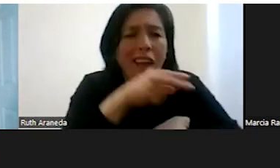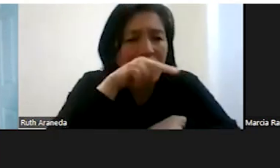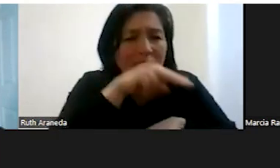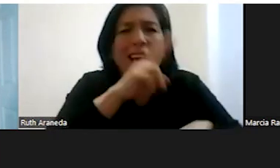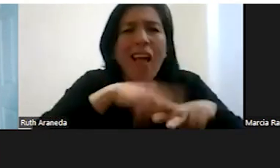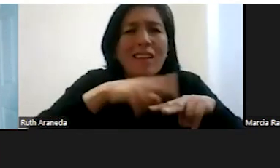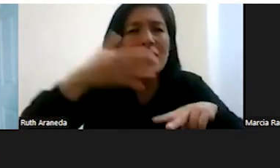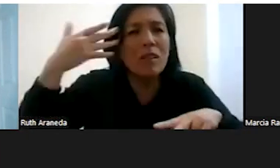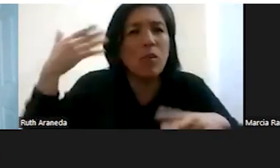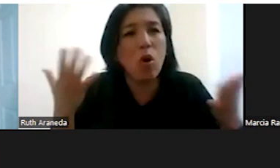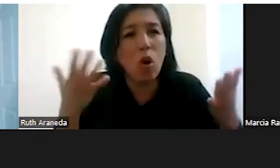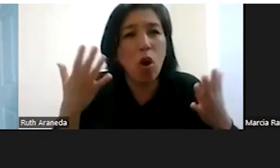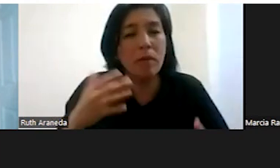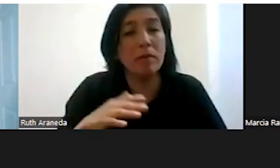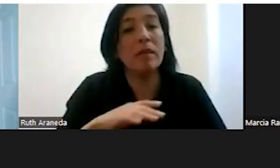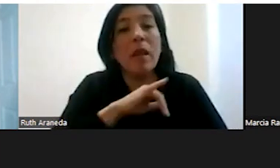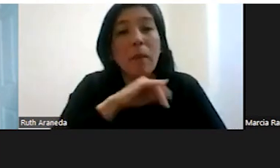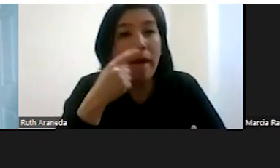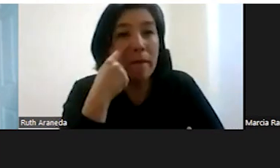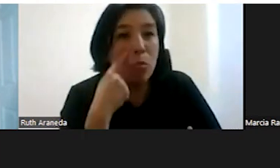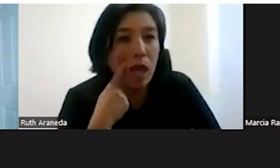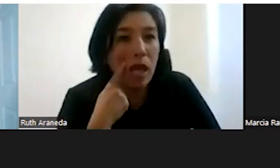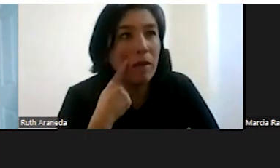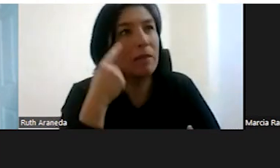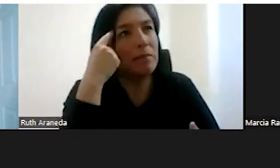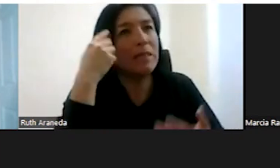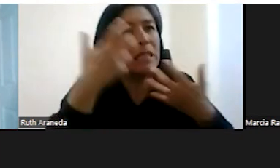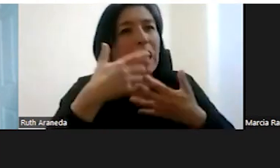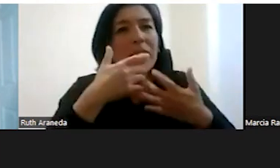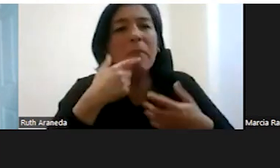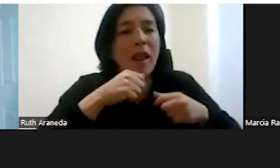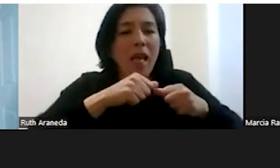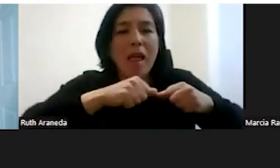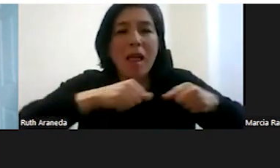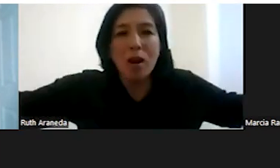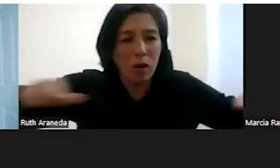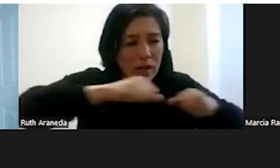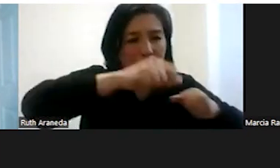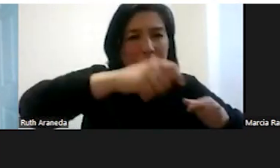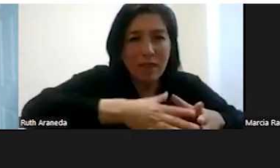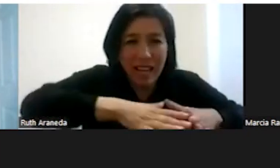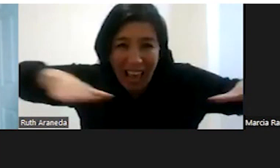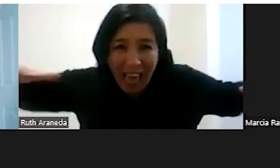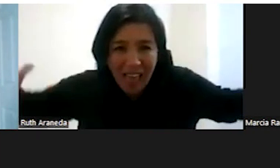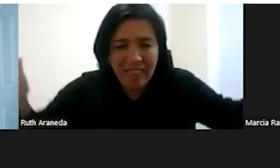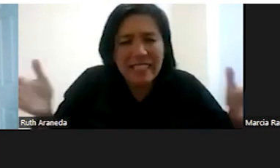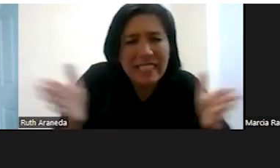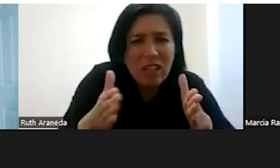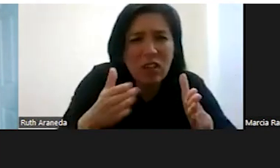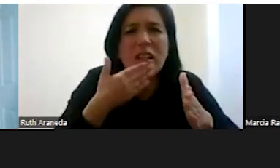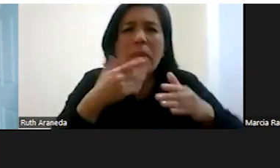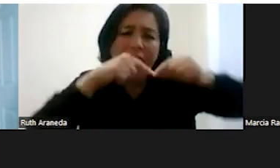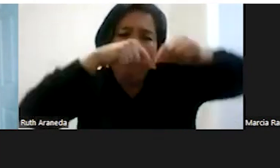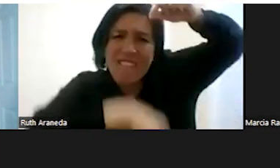la prospección y después los pozos sondeos, para ver el tamaño de los sitios, el contenido de los sitios, o sea, la profundidad, la